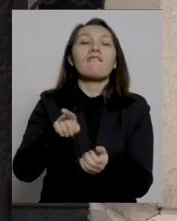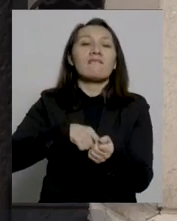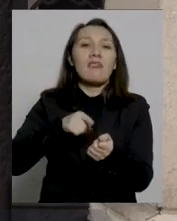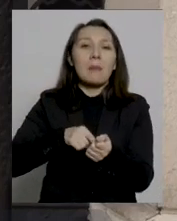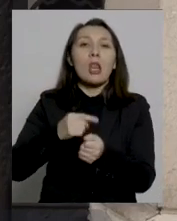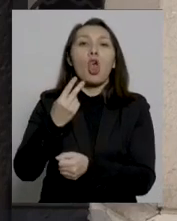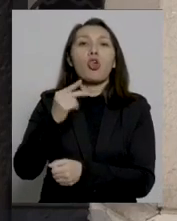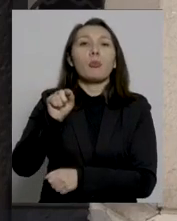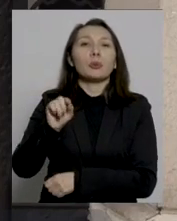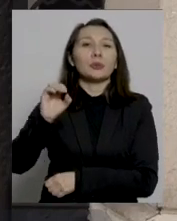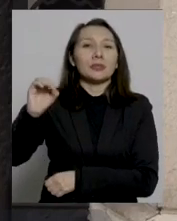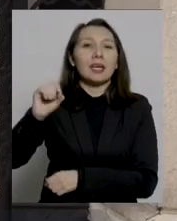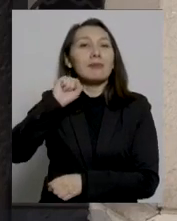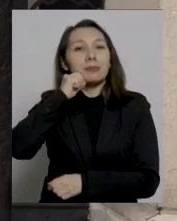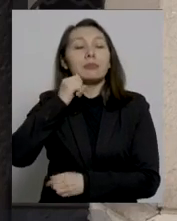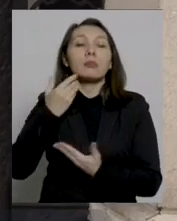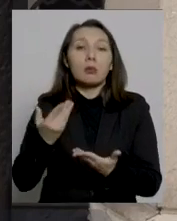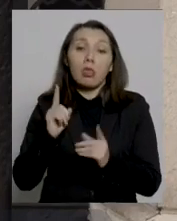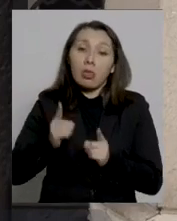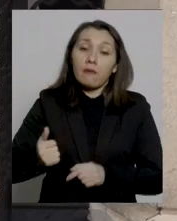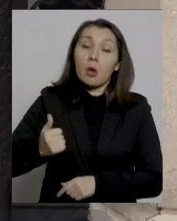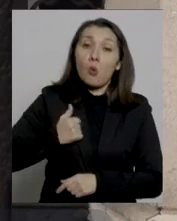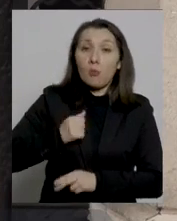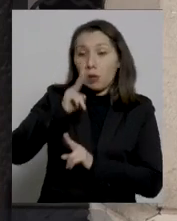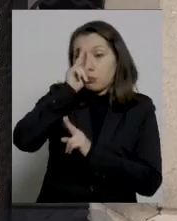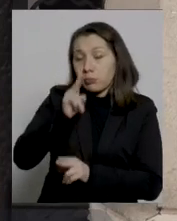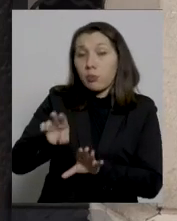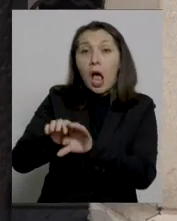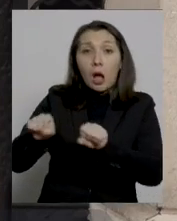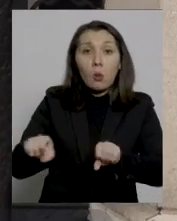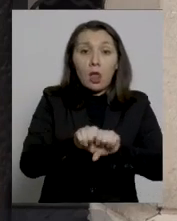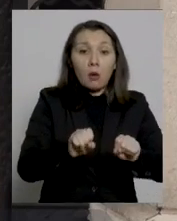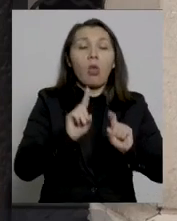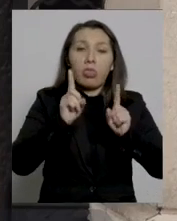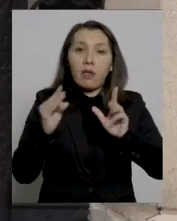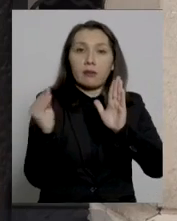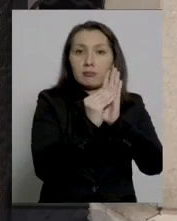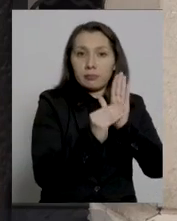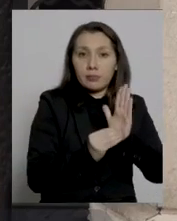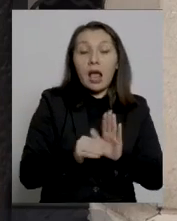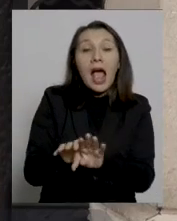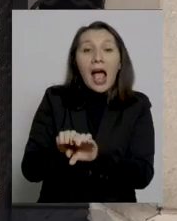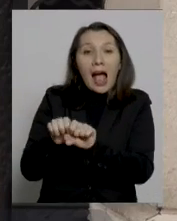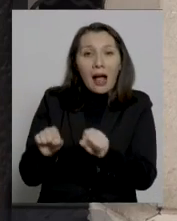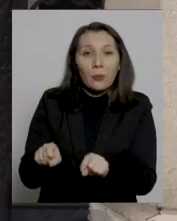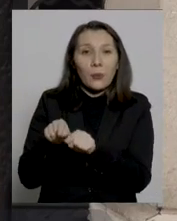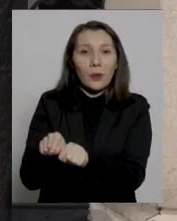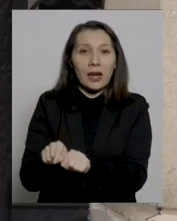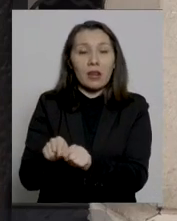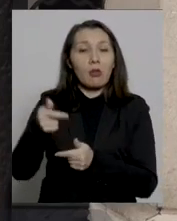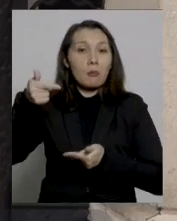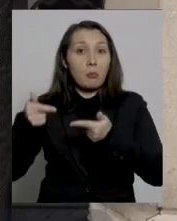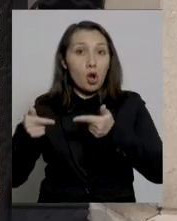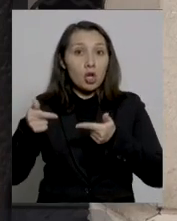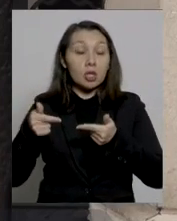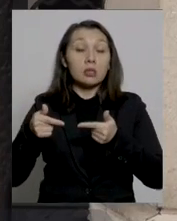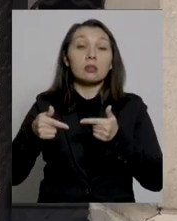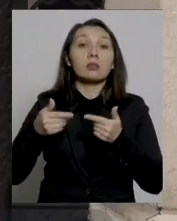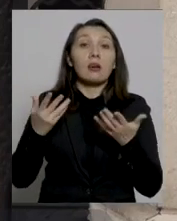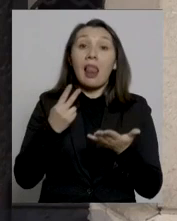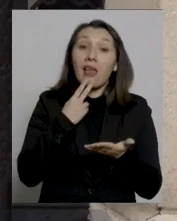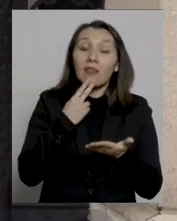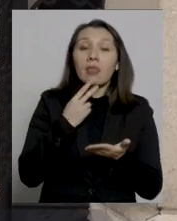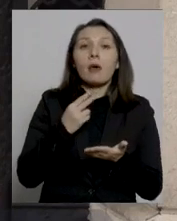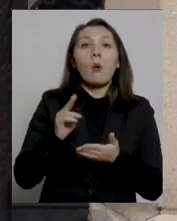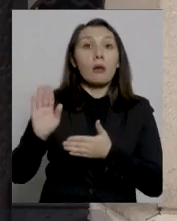2.0 y por lo tanto lo que corresponde es cumplir y honrar los acuerdos como son los acuerdos políticos y en general en la vida